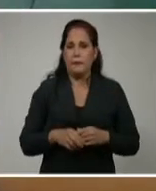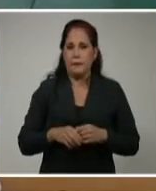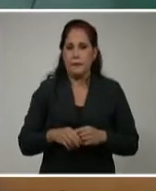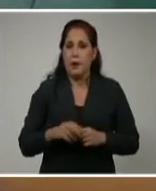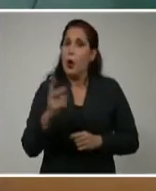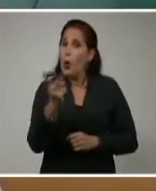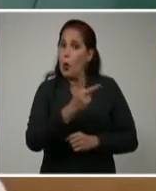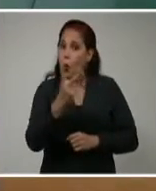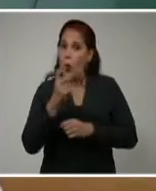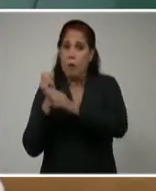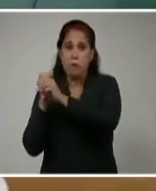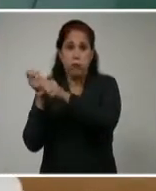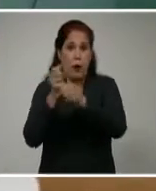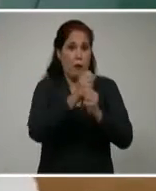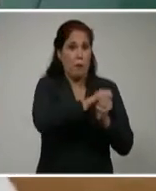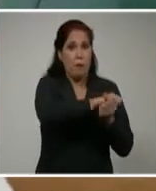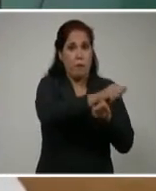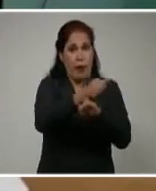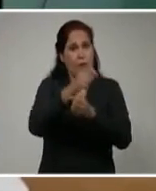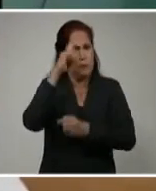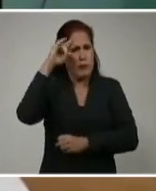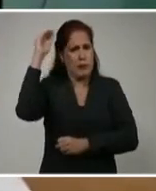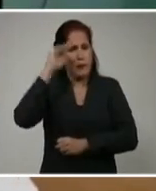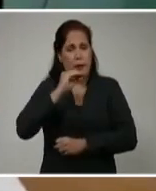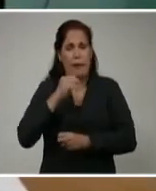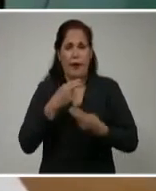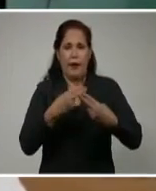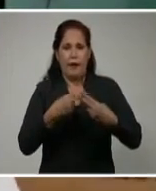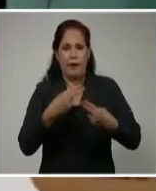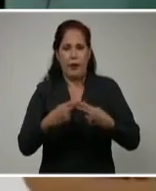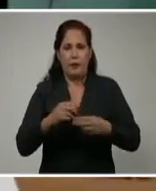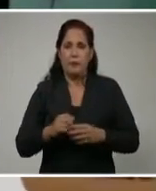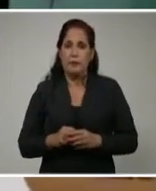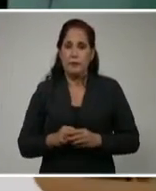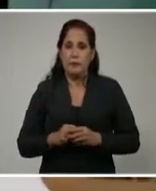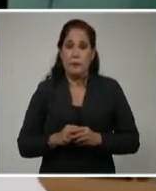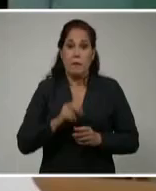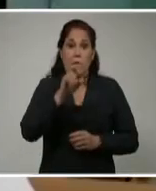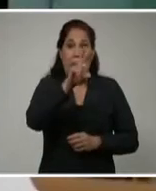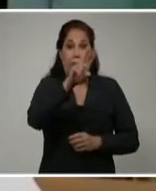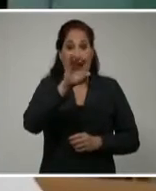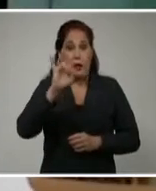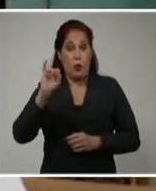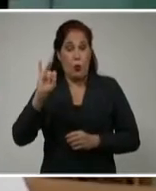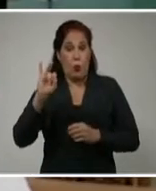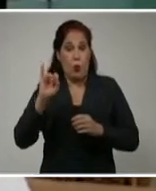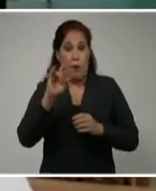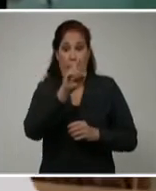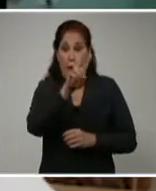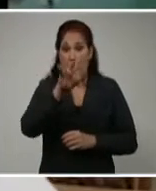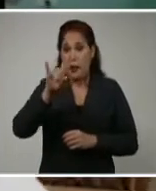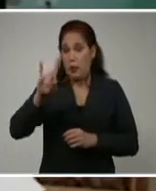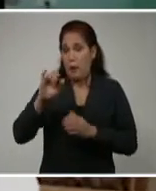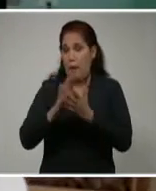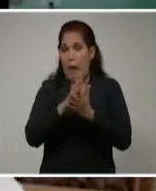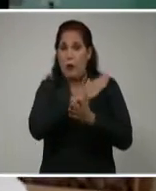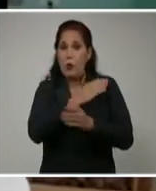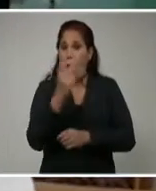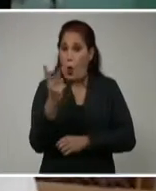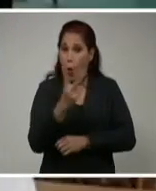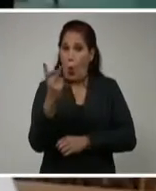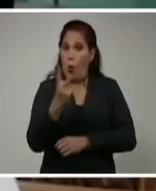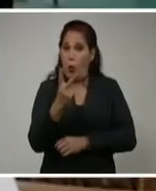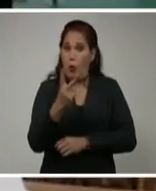Ambos tiradores ya vieron acción en esta final el pasado 29 de marzo. En el segundo desafío, y ambos se fueron